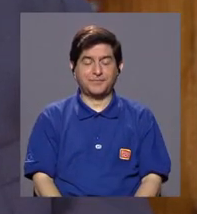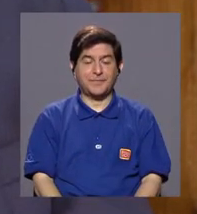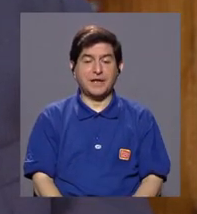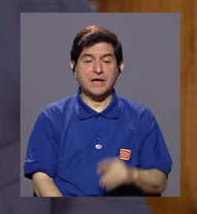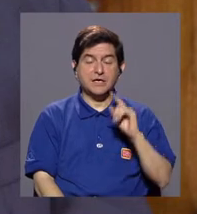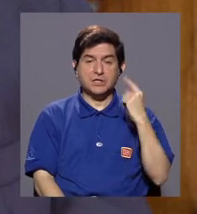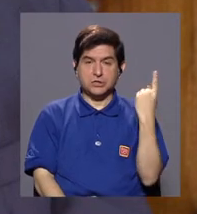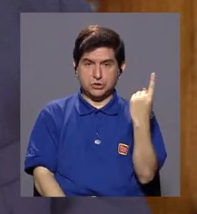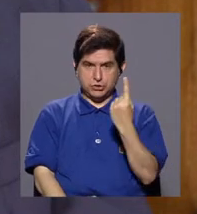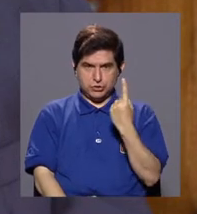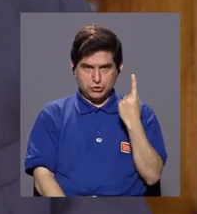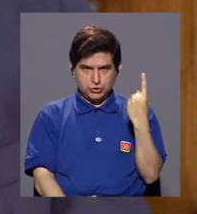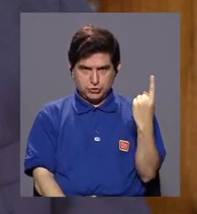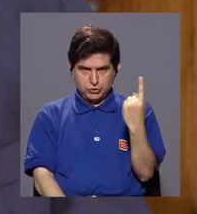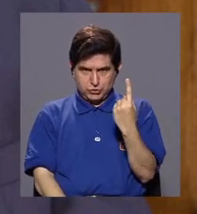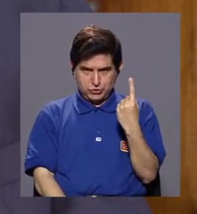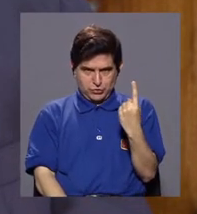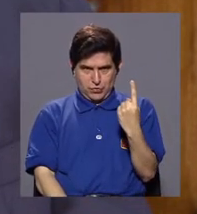Solo